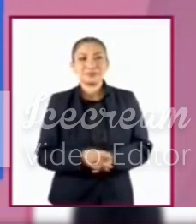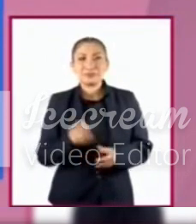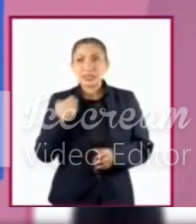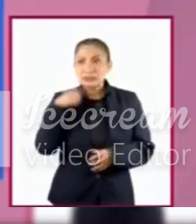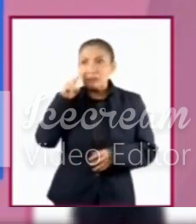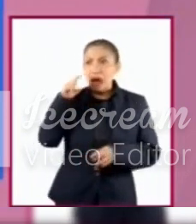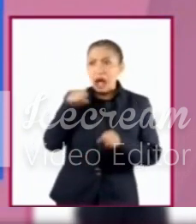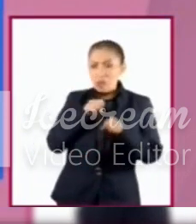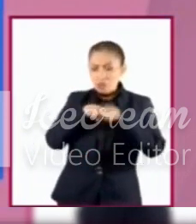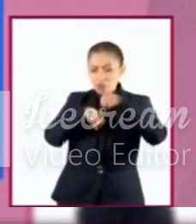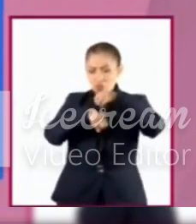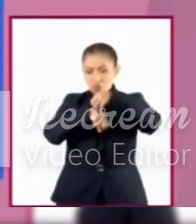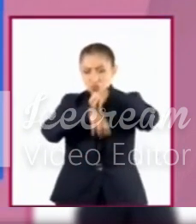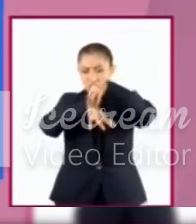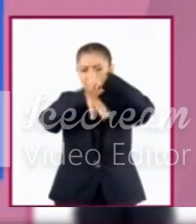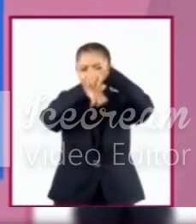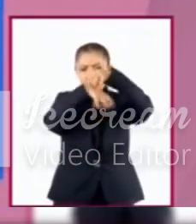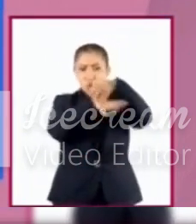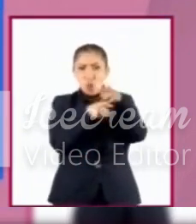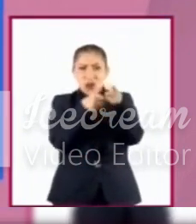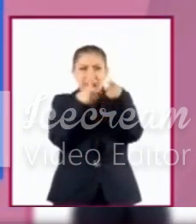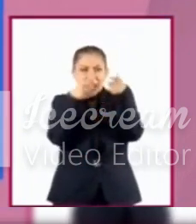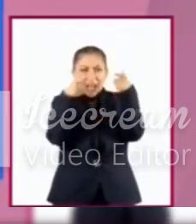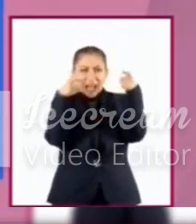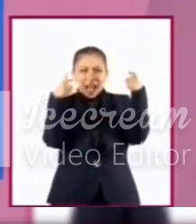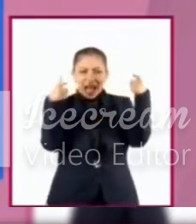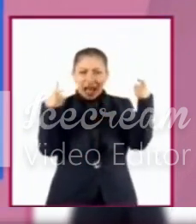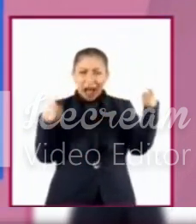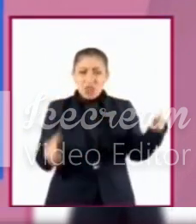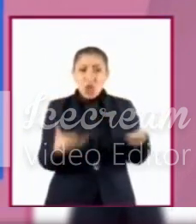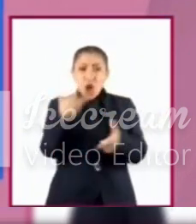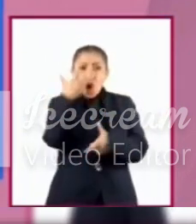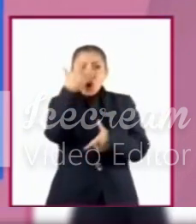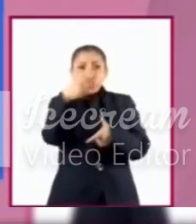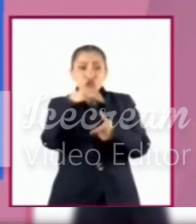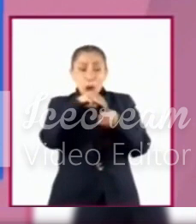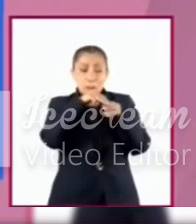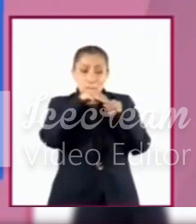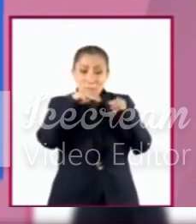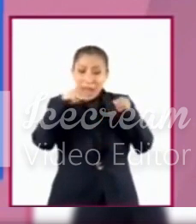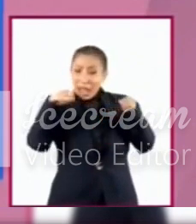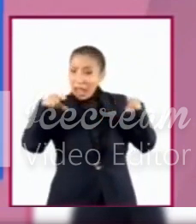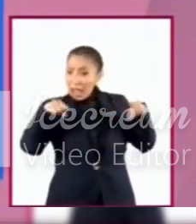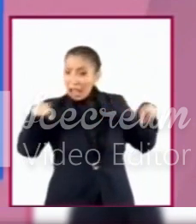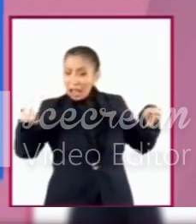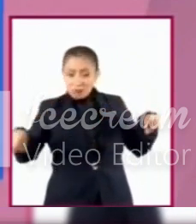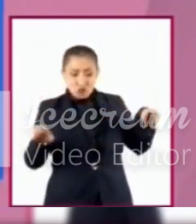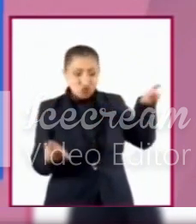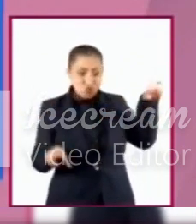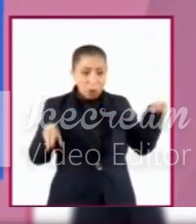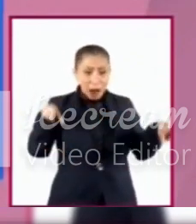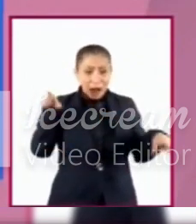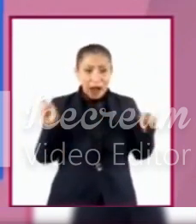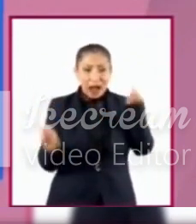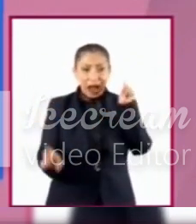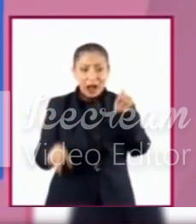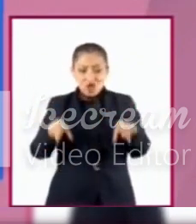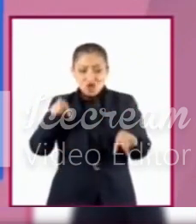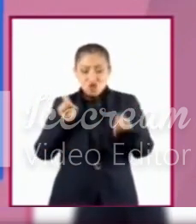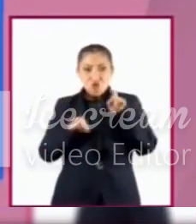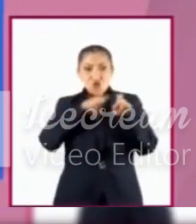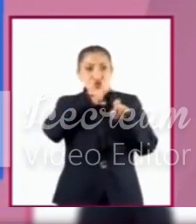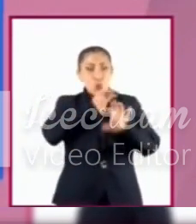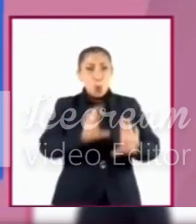Era un calamar de colosales dimensiones, de 8 metros de largo, que marchaba hacia atrás con